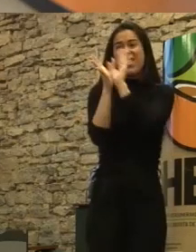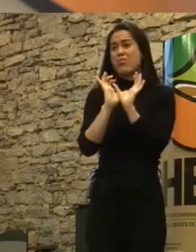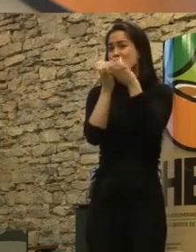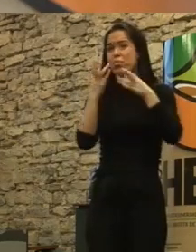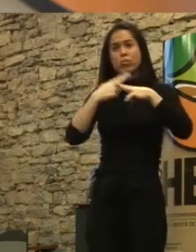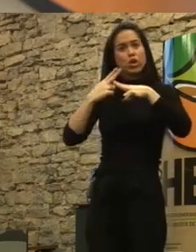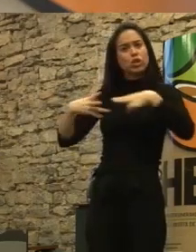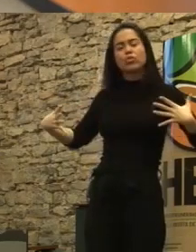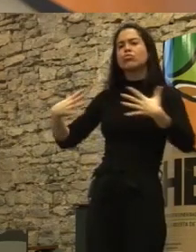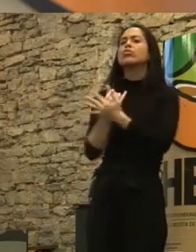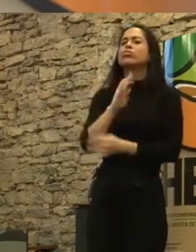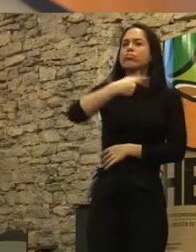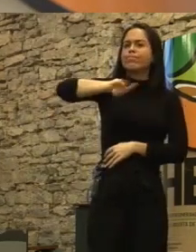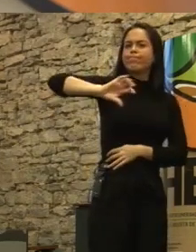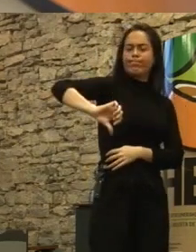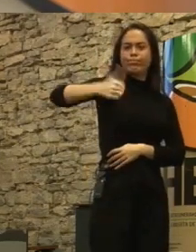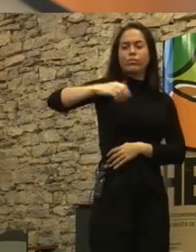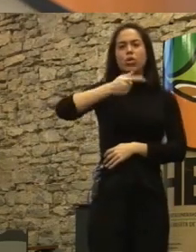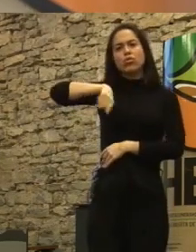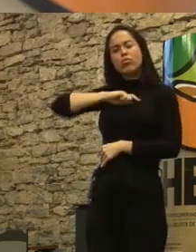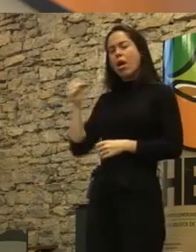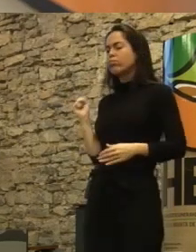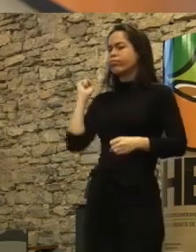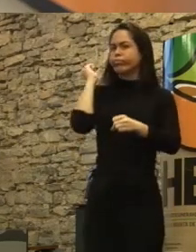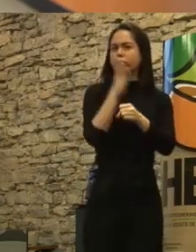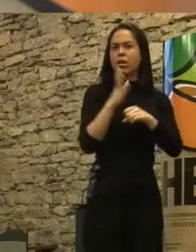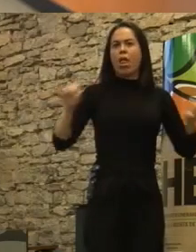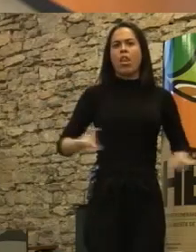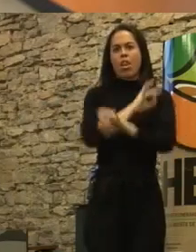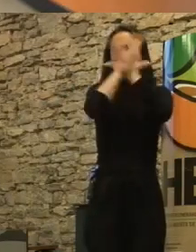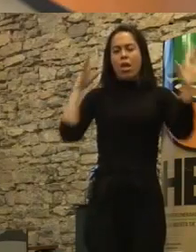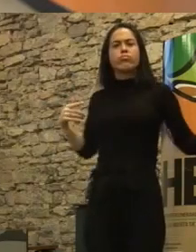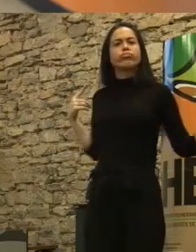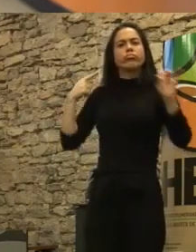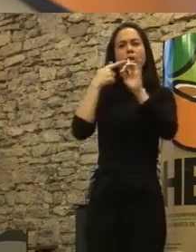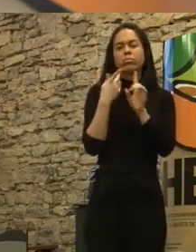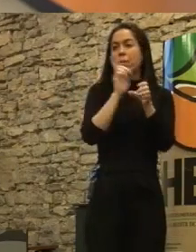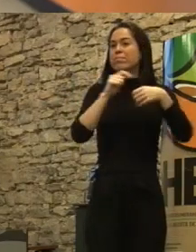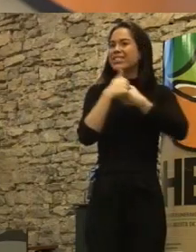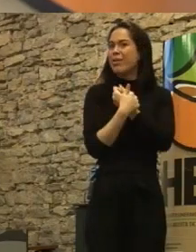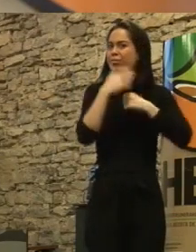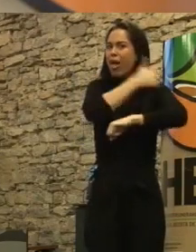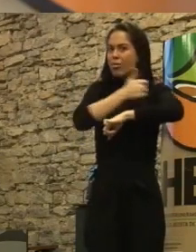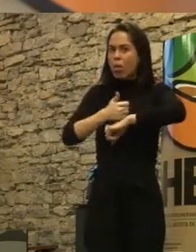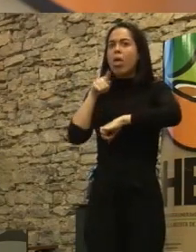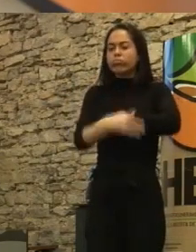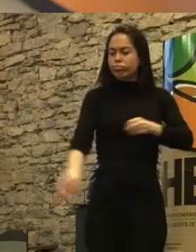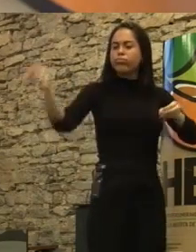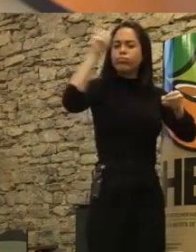políticos municipales. Una apuesta clara porque la participación ciudadana tenga verdadera incidencia en la toma de decisiones